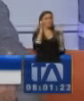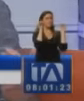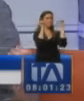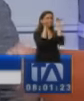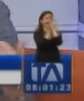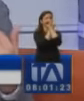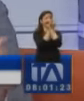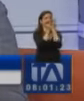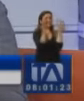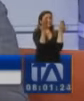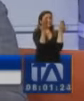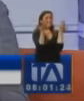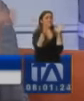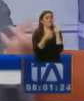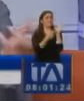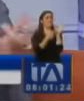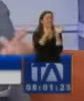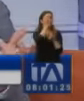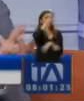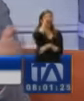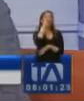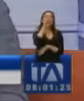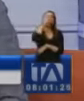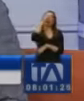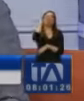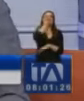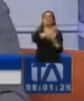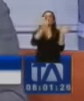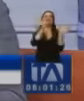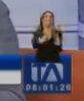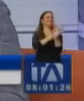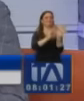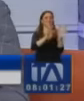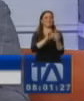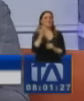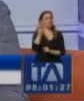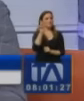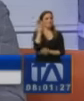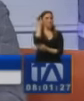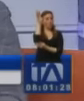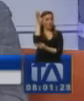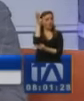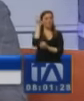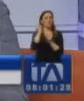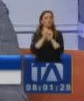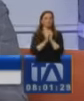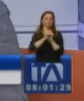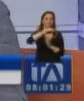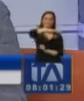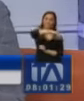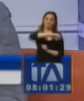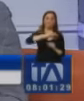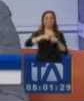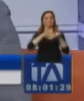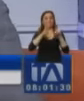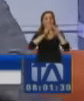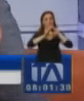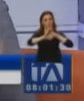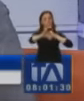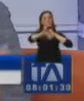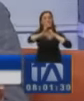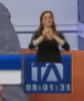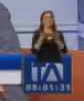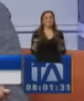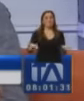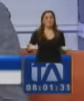El paisaje urbano no se compone solamente del cielo que ves arriba, uh-huh. Sino también se compone de los postes de luz y de los hidrantes y de uh-huh. los buses. Bueno, pero y de